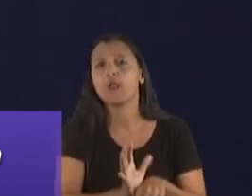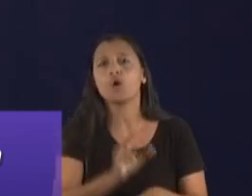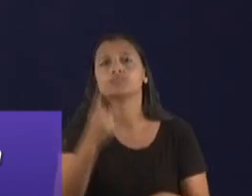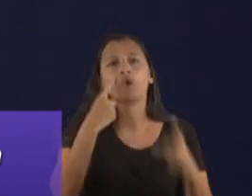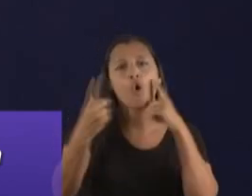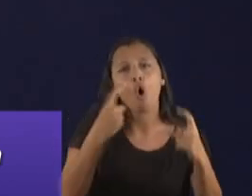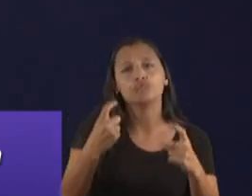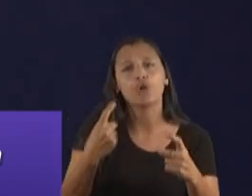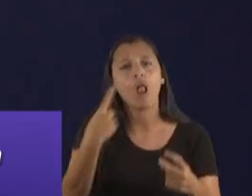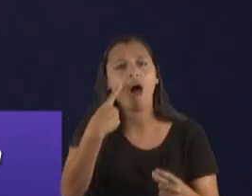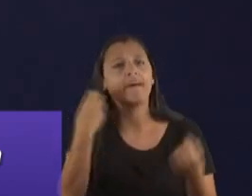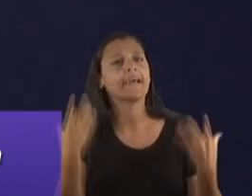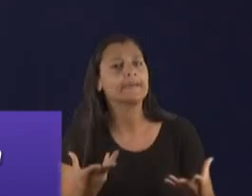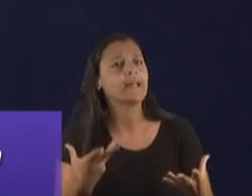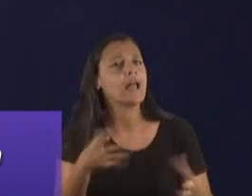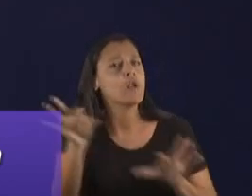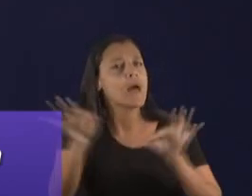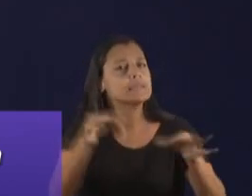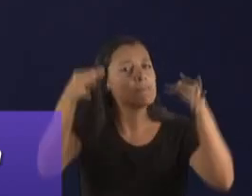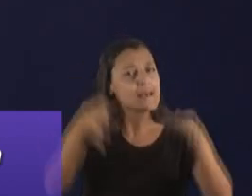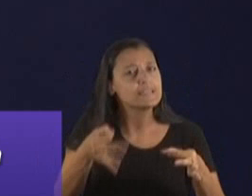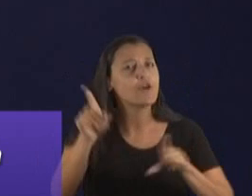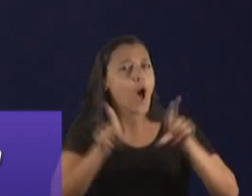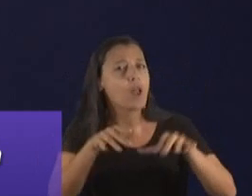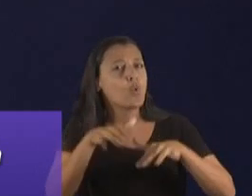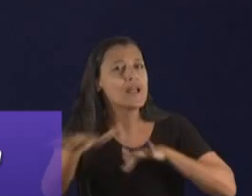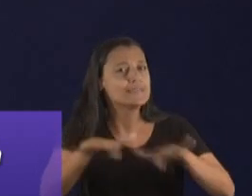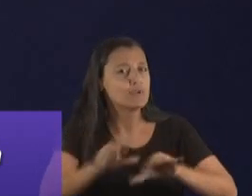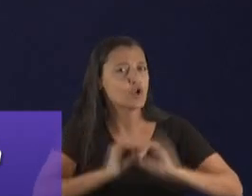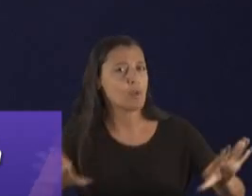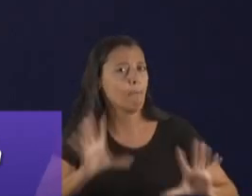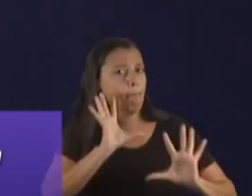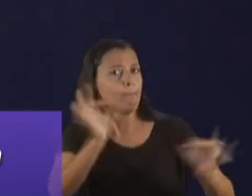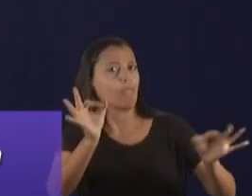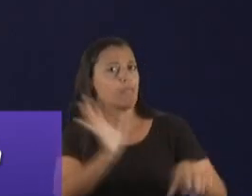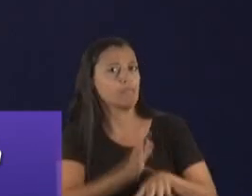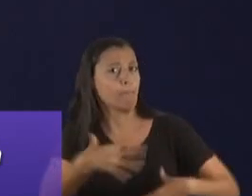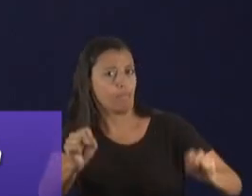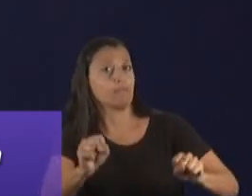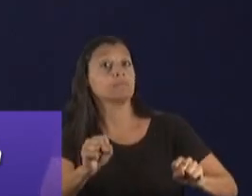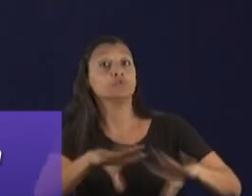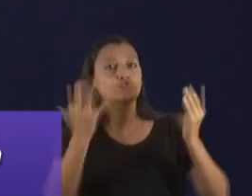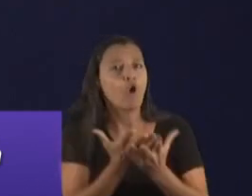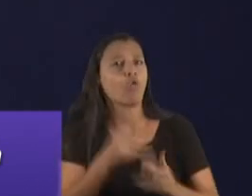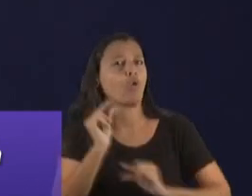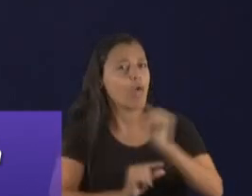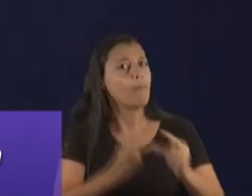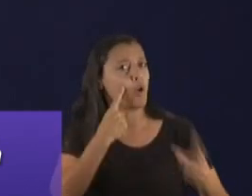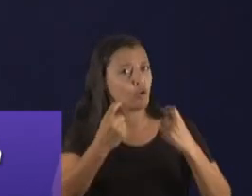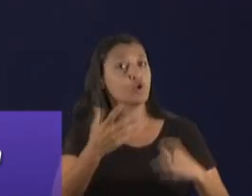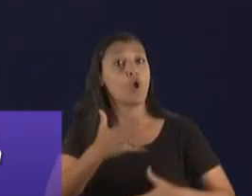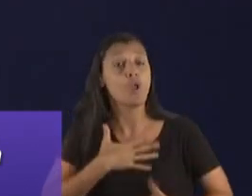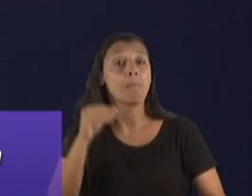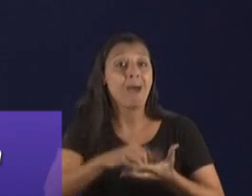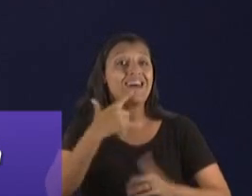auditorías puntuales muchísimo más específicas en algunos temas graves que se han detectado. Toda esta información, por supuesto, no se las voy a dar